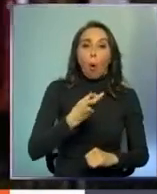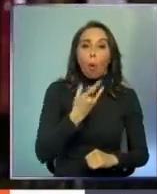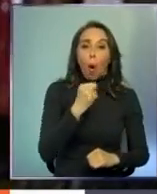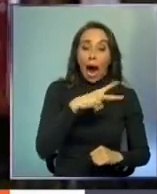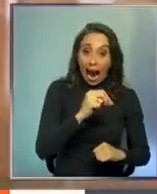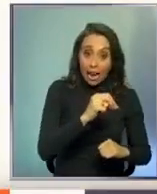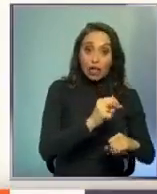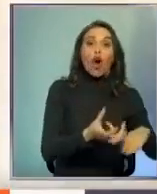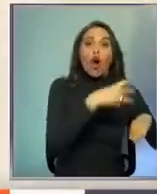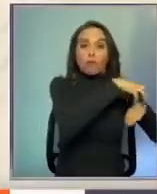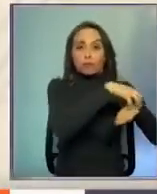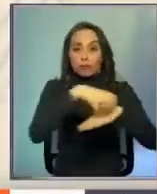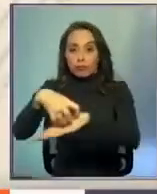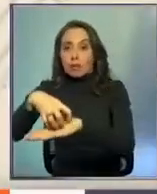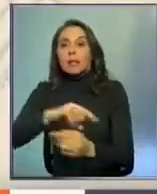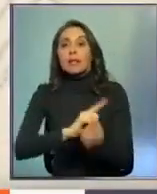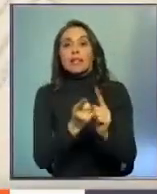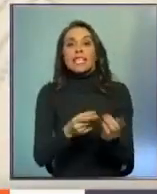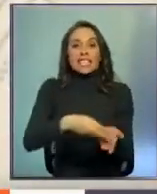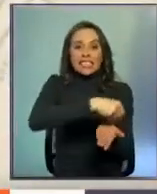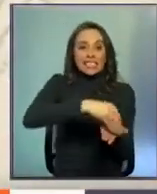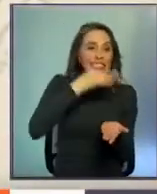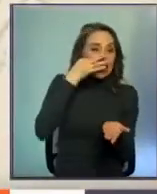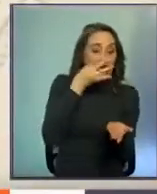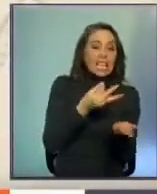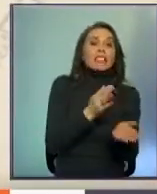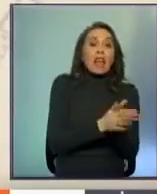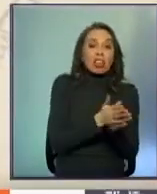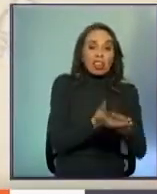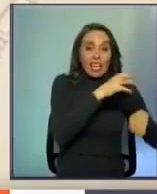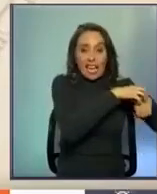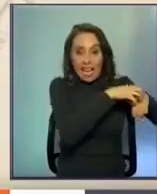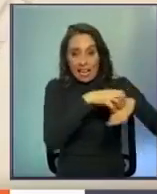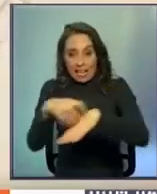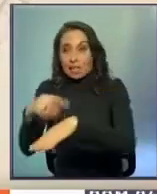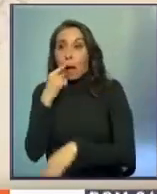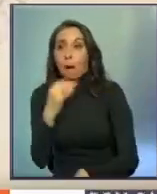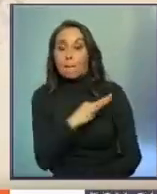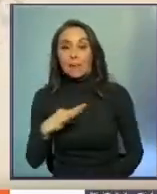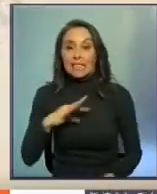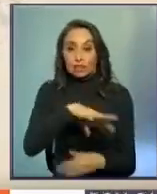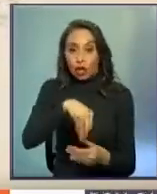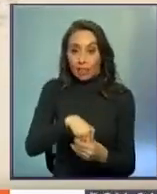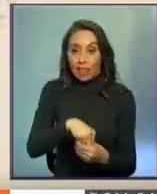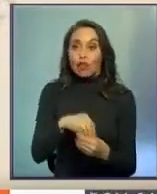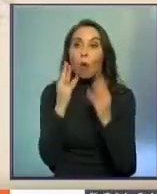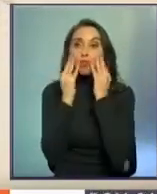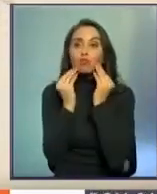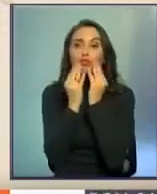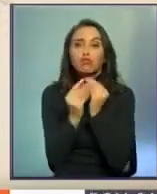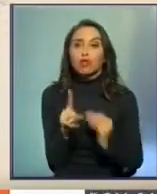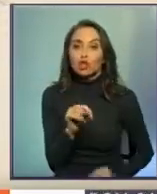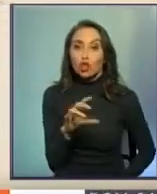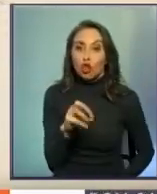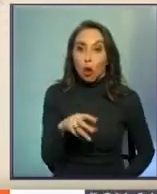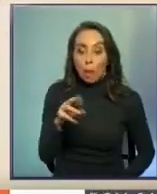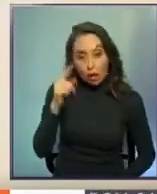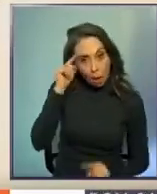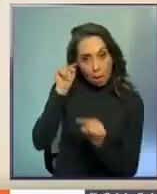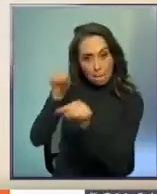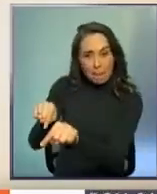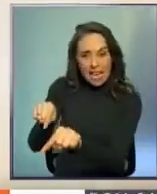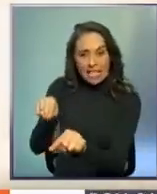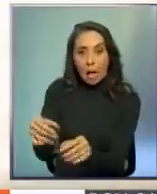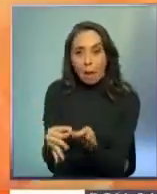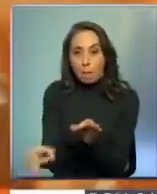material hacia la costa. El ministro Rafael Sotomayor se jugaba en Pisagua el todo por el todo, ya que